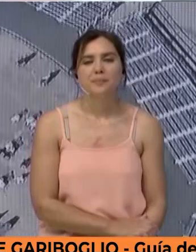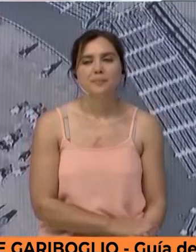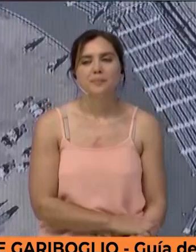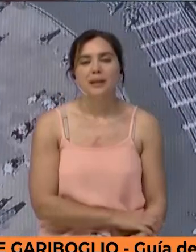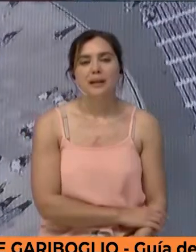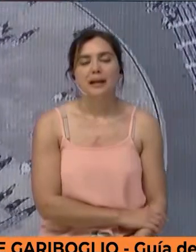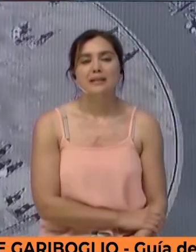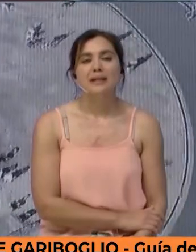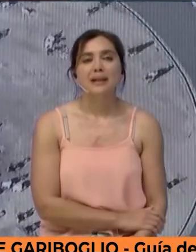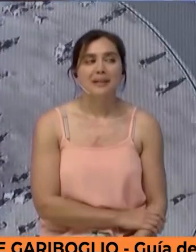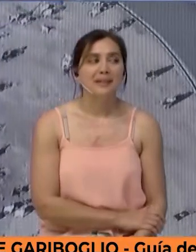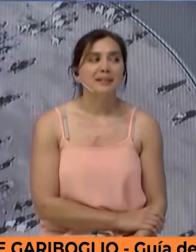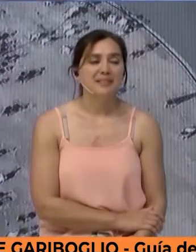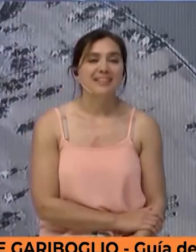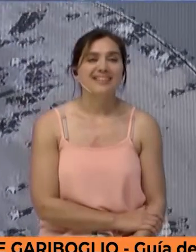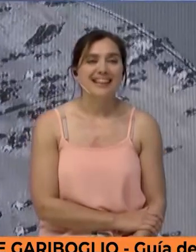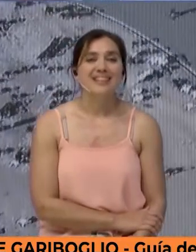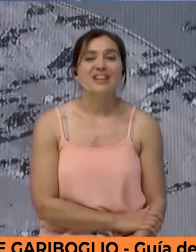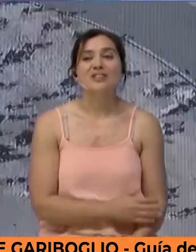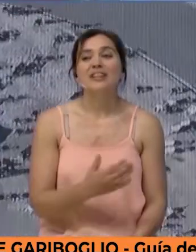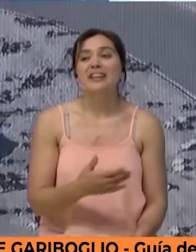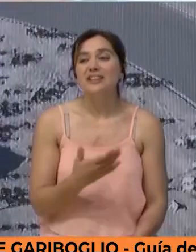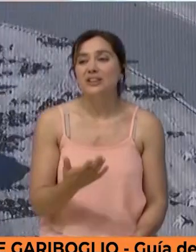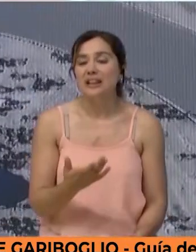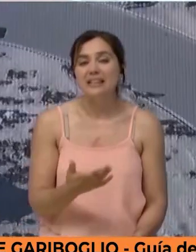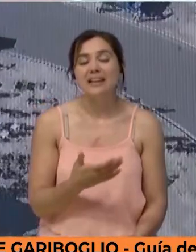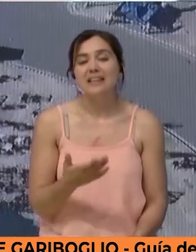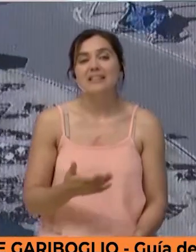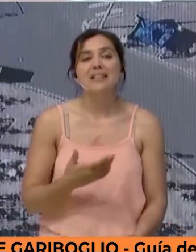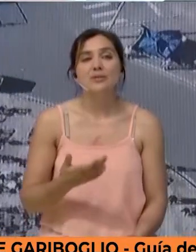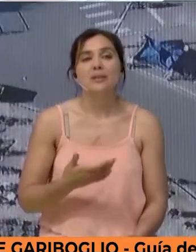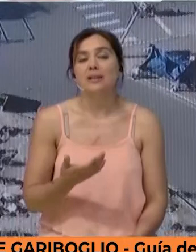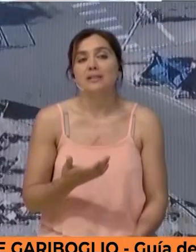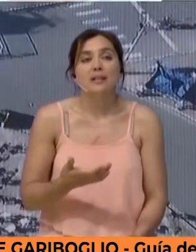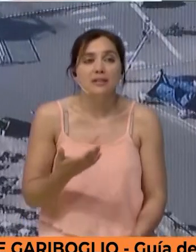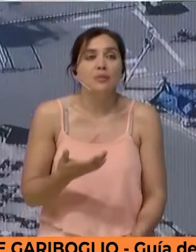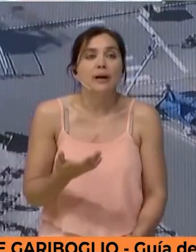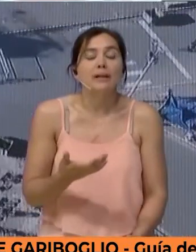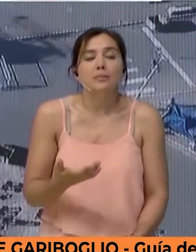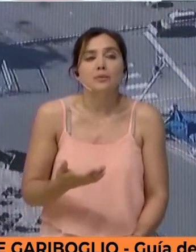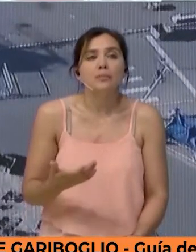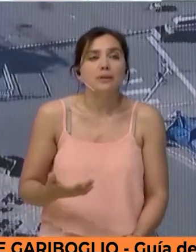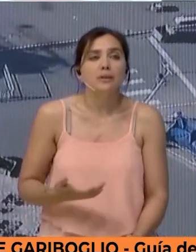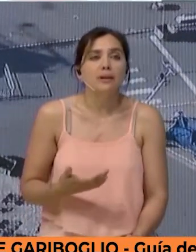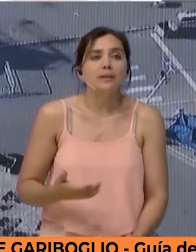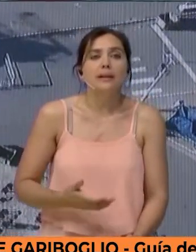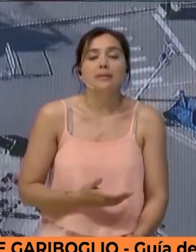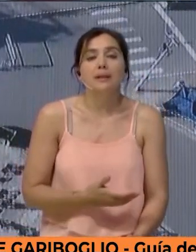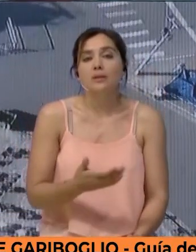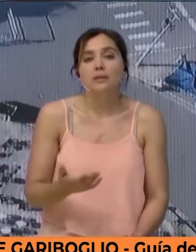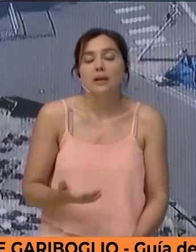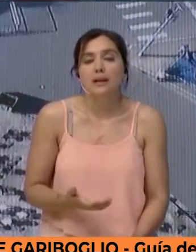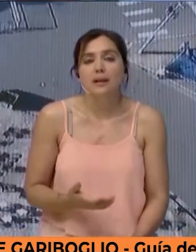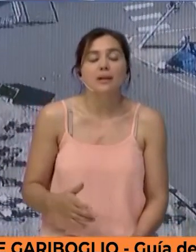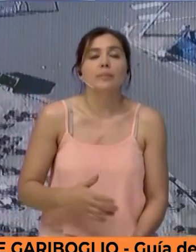hacia allá vamos, ¿cierto? Hoy digamos a seguirlo sosteniendo, a que siga siendo parte, por supuesto, de la